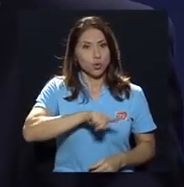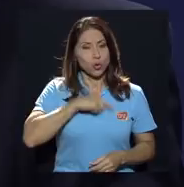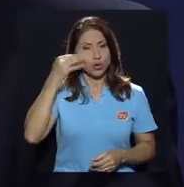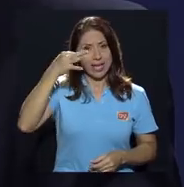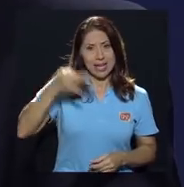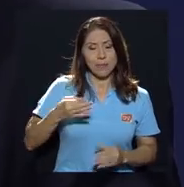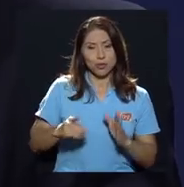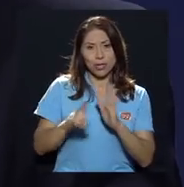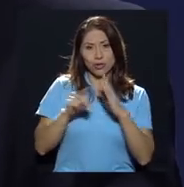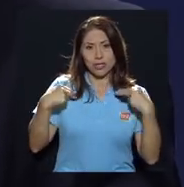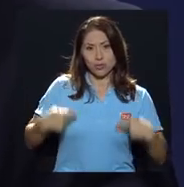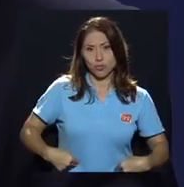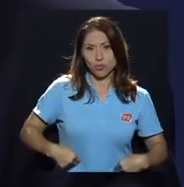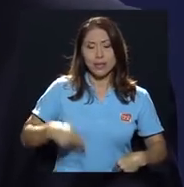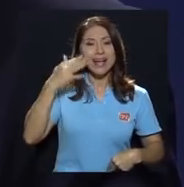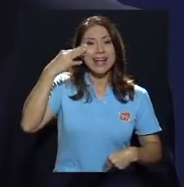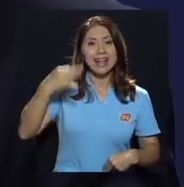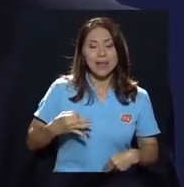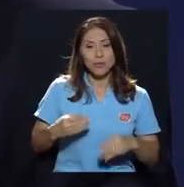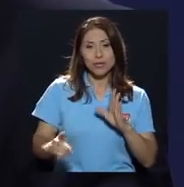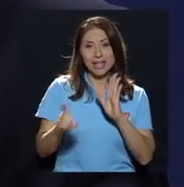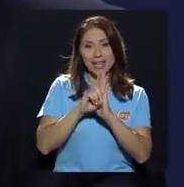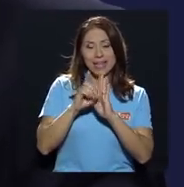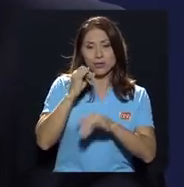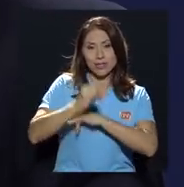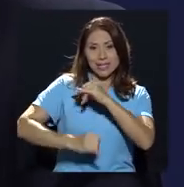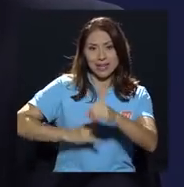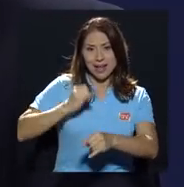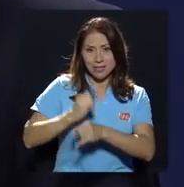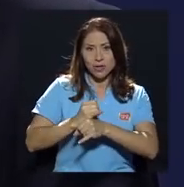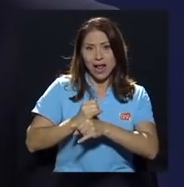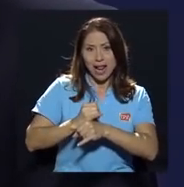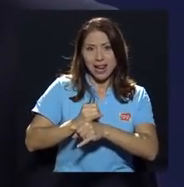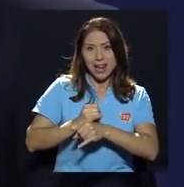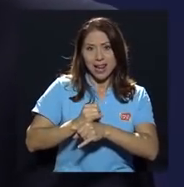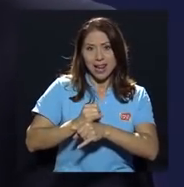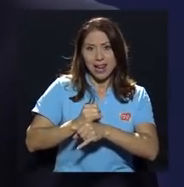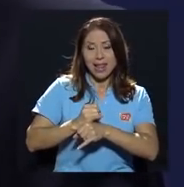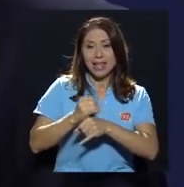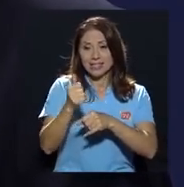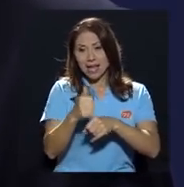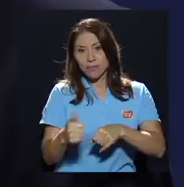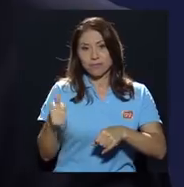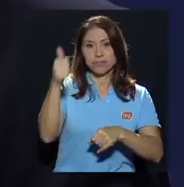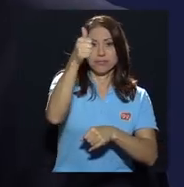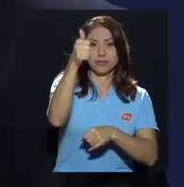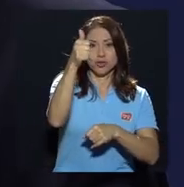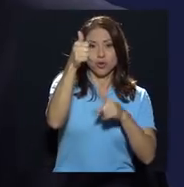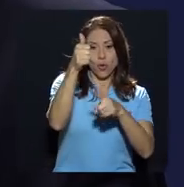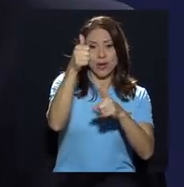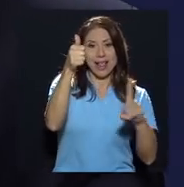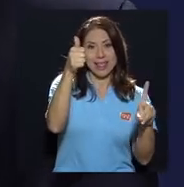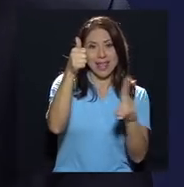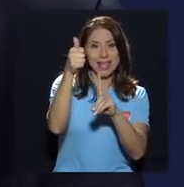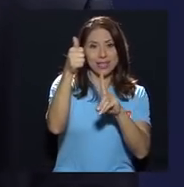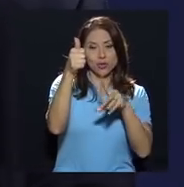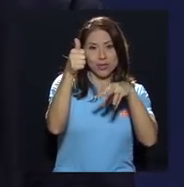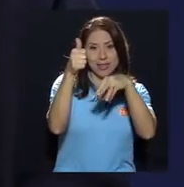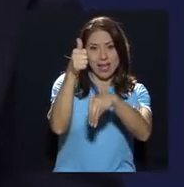nosotros los que creemos en los derechos de humanos creemos que el derecho internacional está sobre el derecho interno